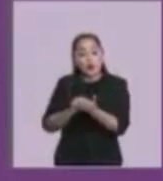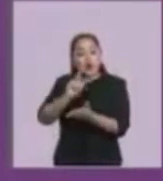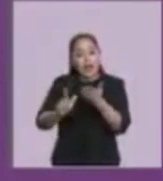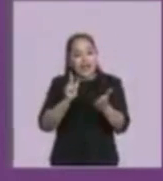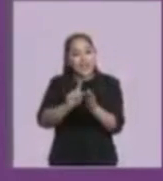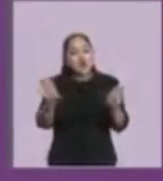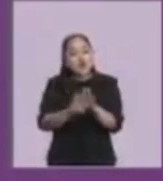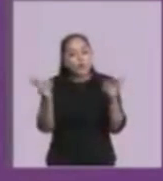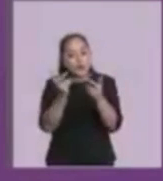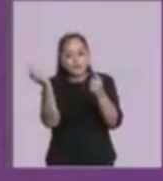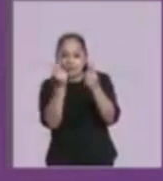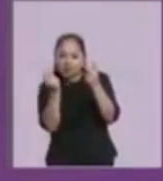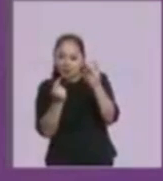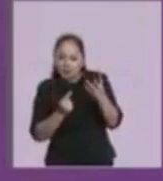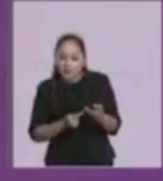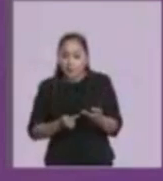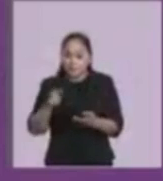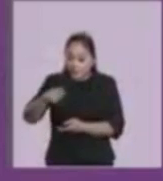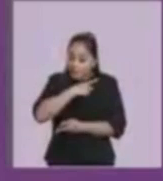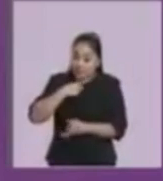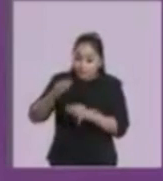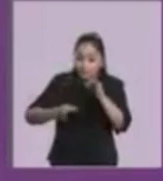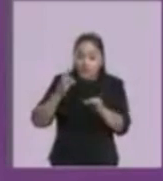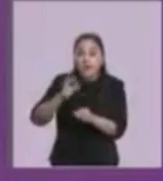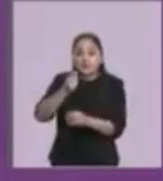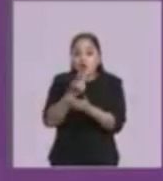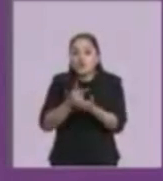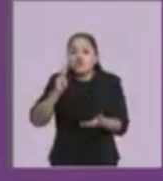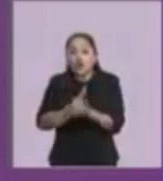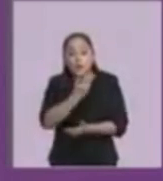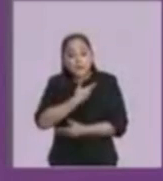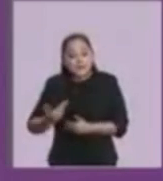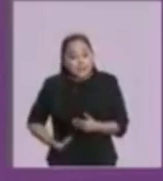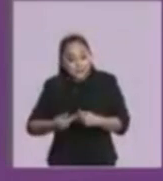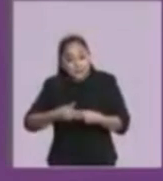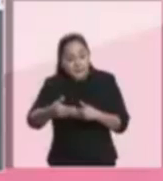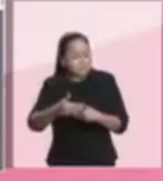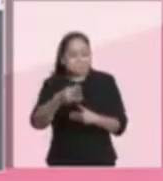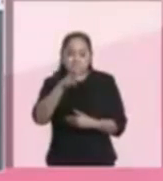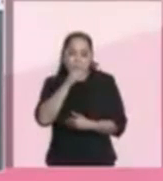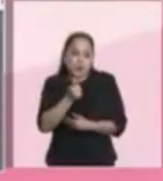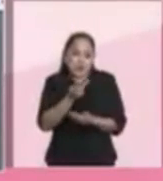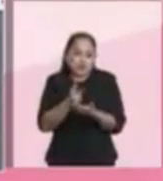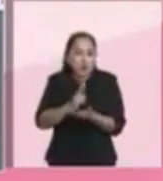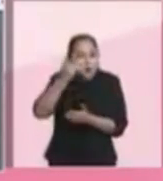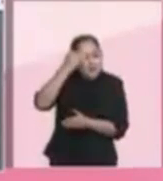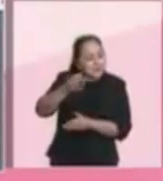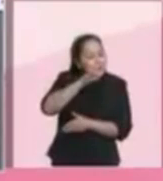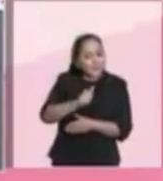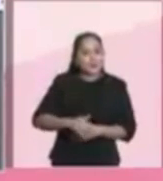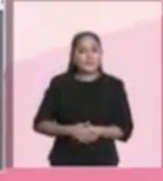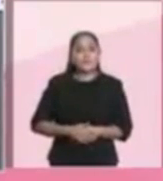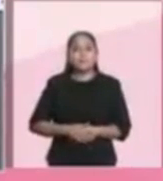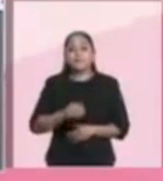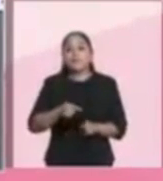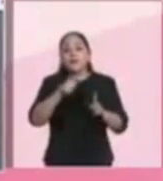se garantice que bajo ninguna circunstancia habrá reelección del presidente de la República. Bien, déjeme escuchar a José Antonio Meade, ha solicitado...